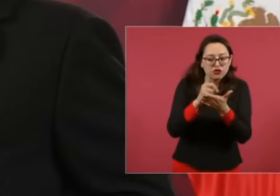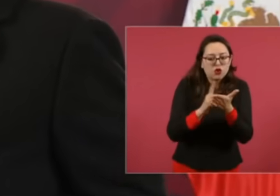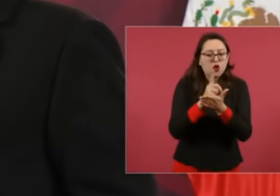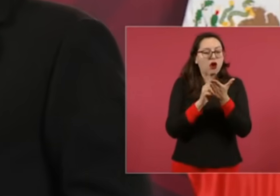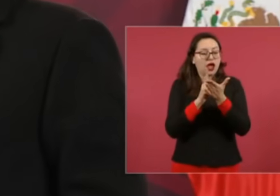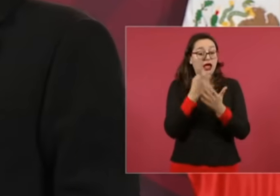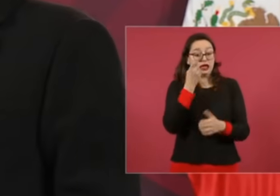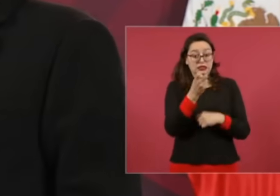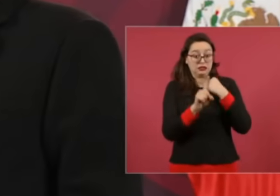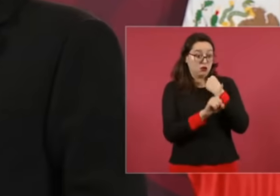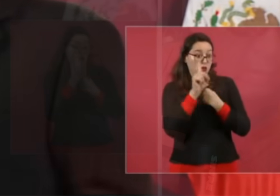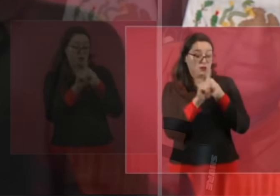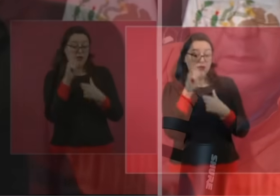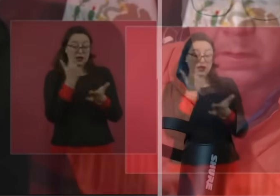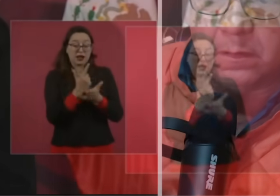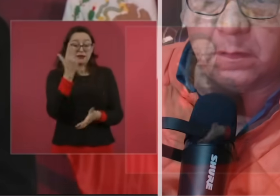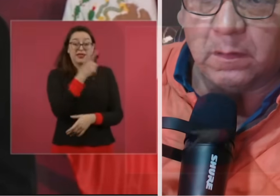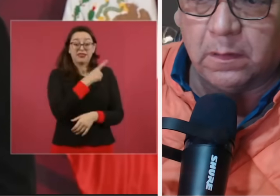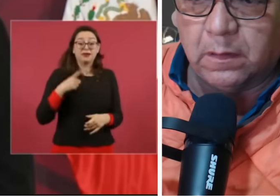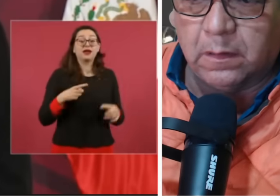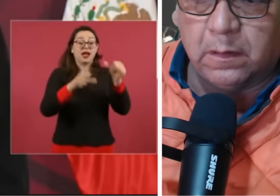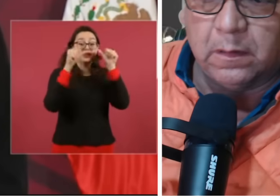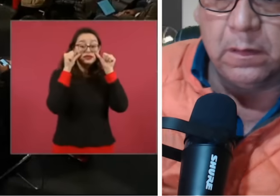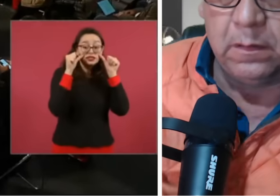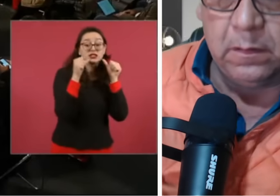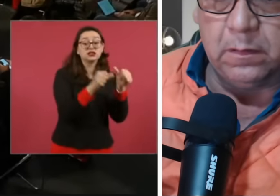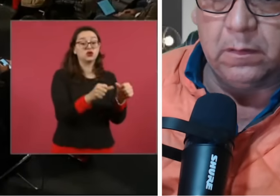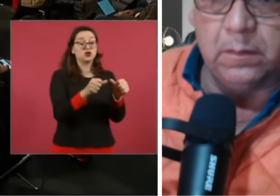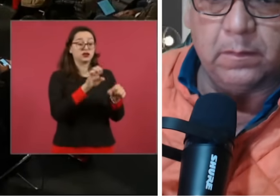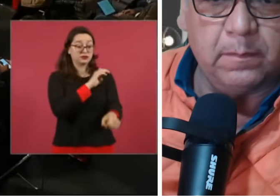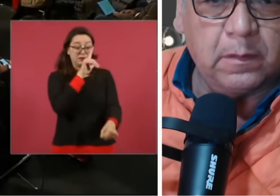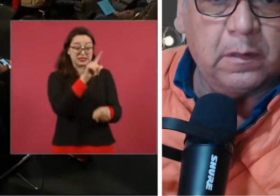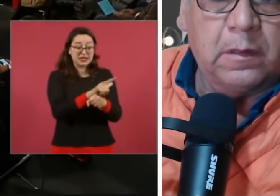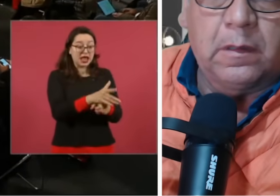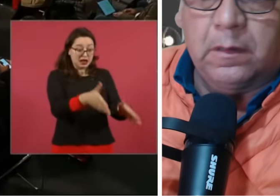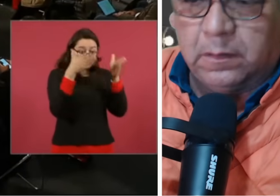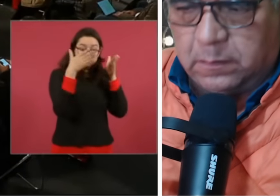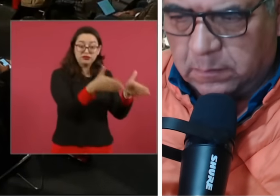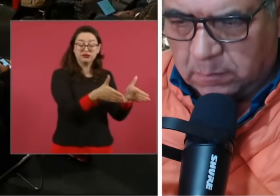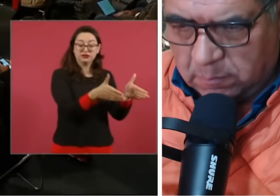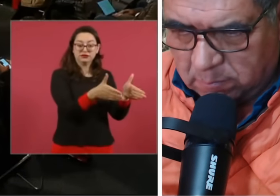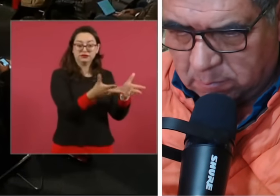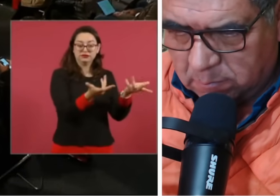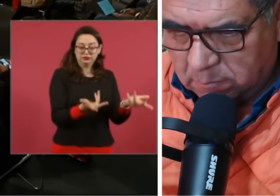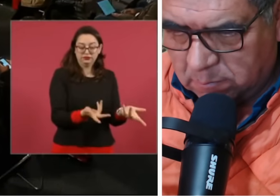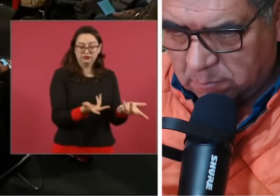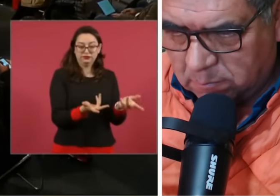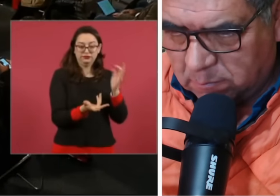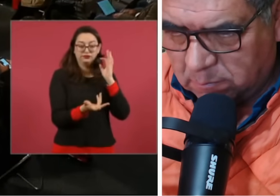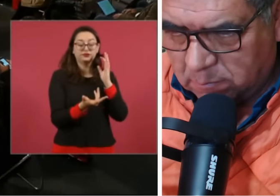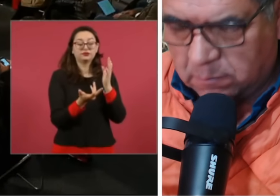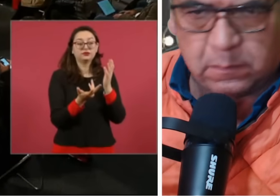social y se tiene que atender así, y no se ve